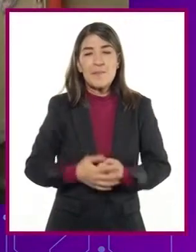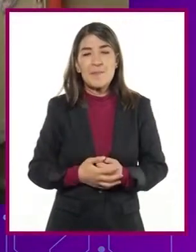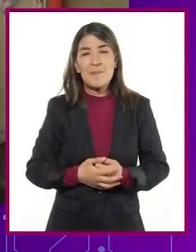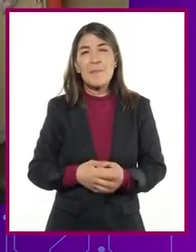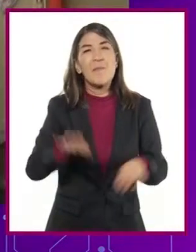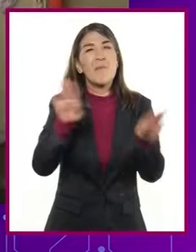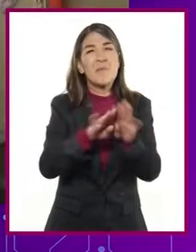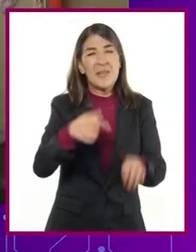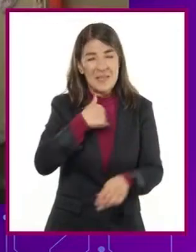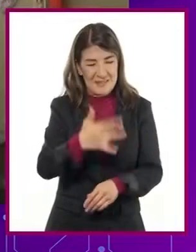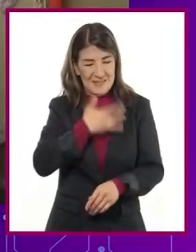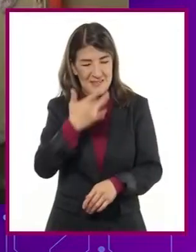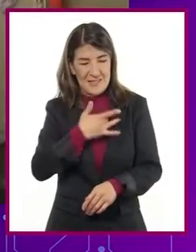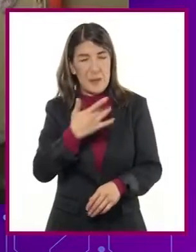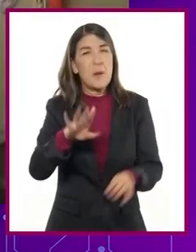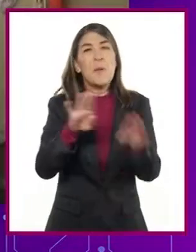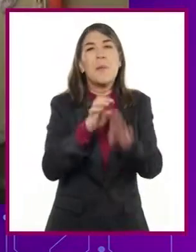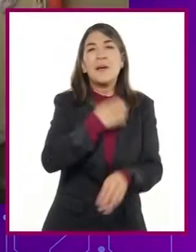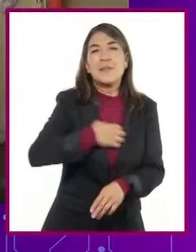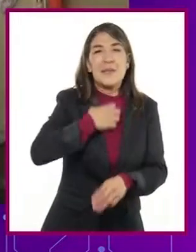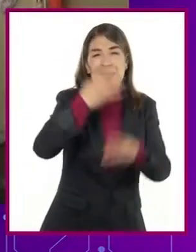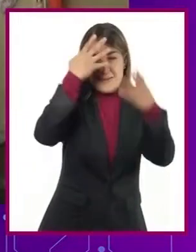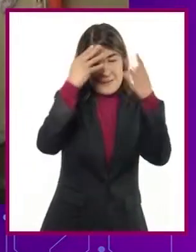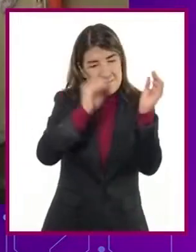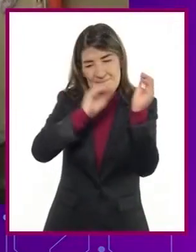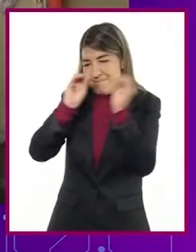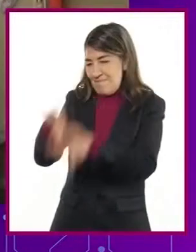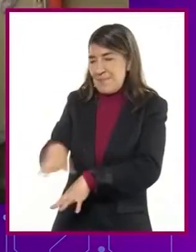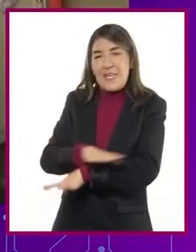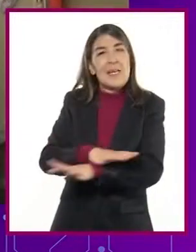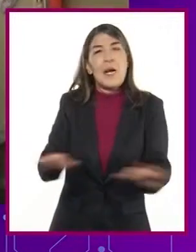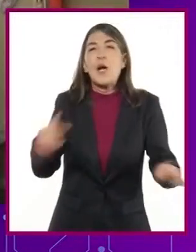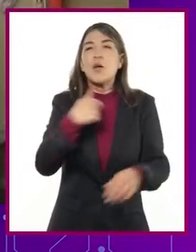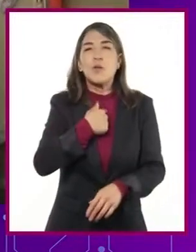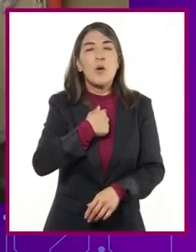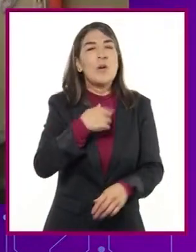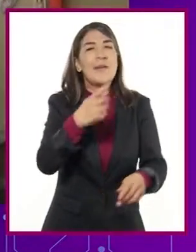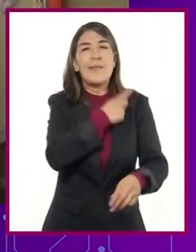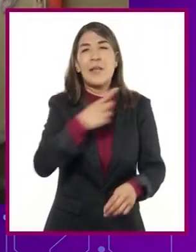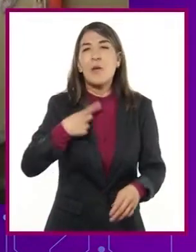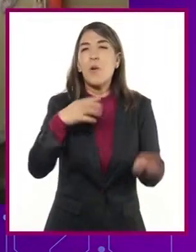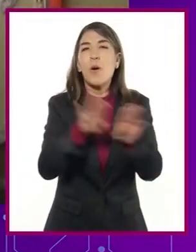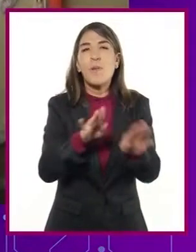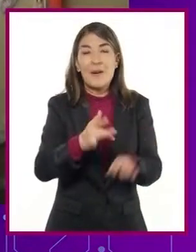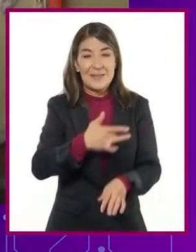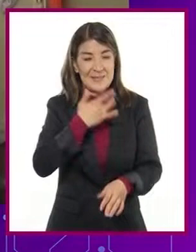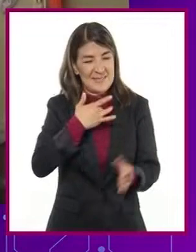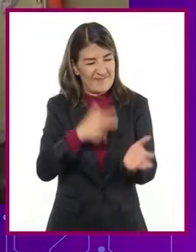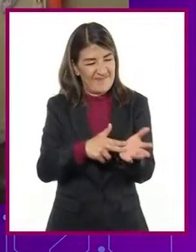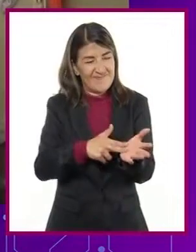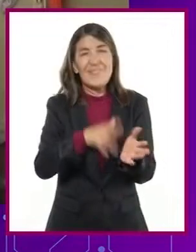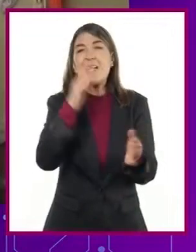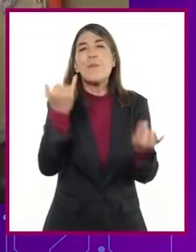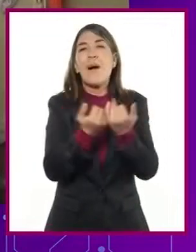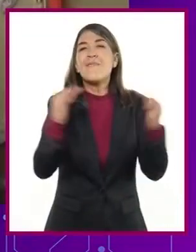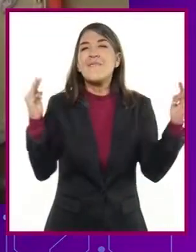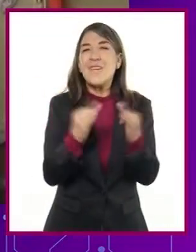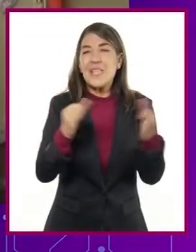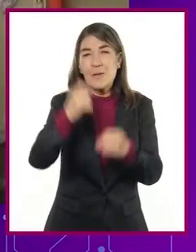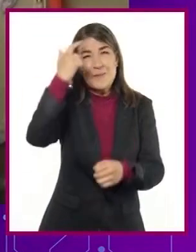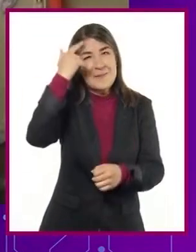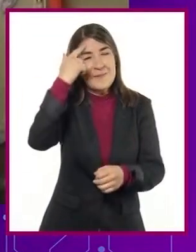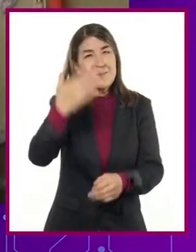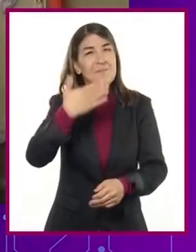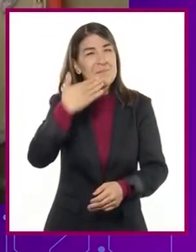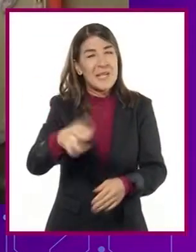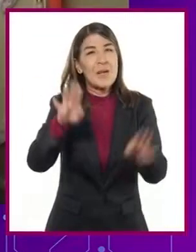esos sentimientos y emociones para tratar de hacerlo lo más fríamente posible. No es fácil esto, pero hay que intentarlo. Por lo